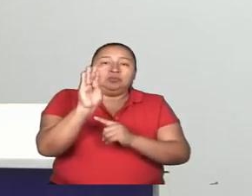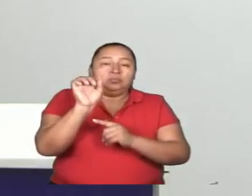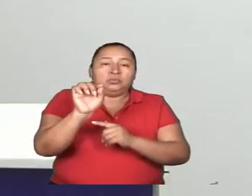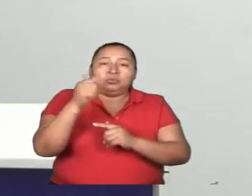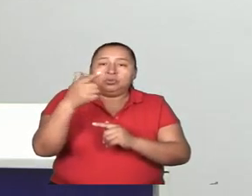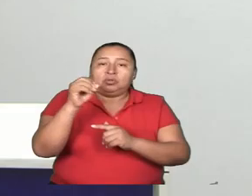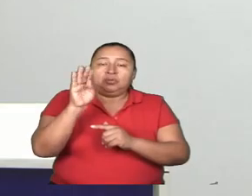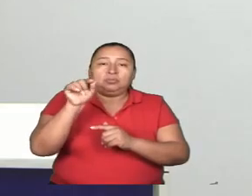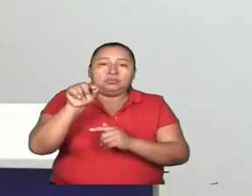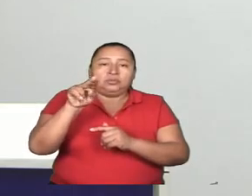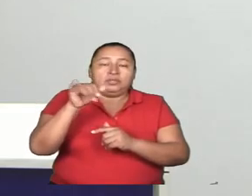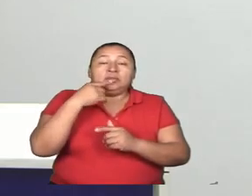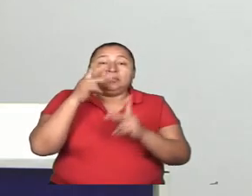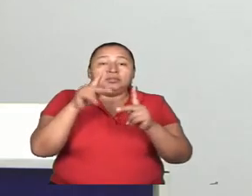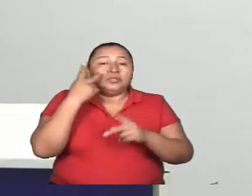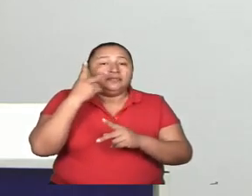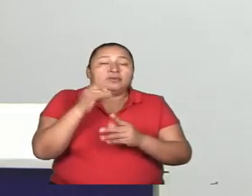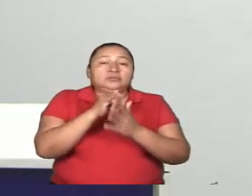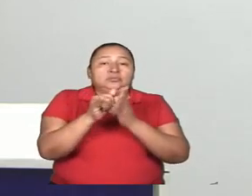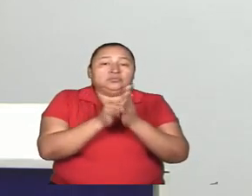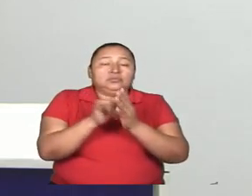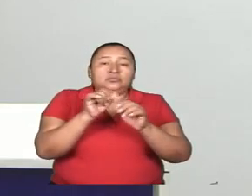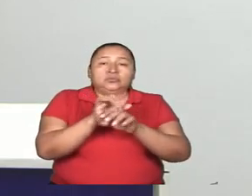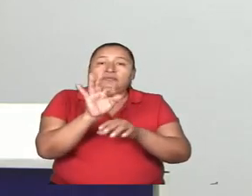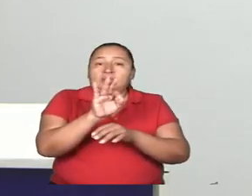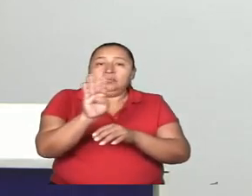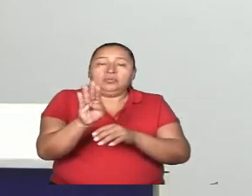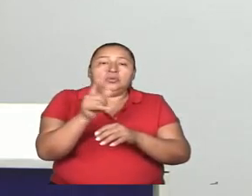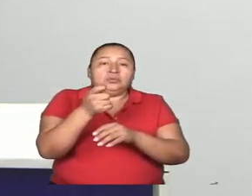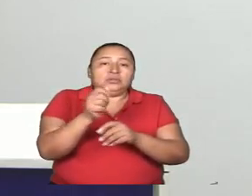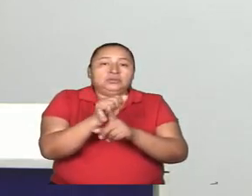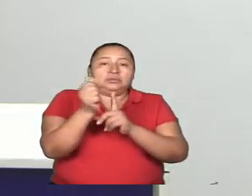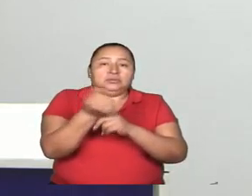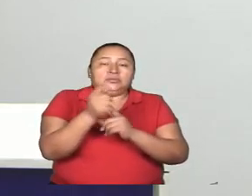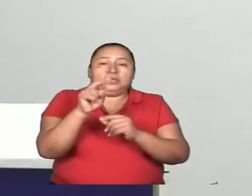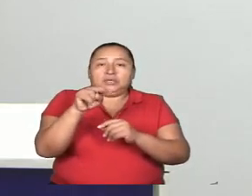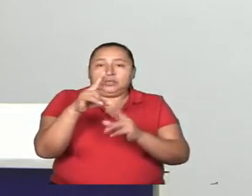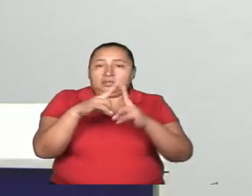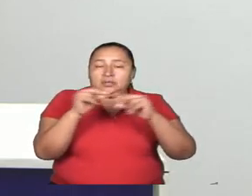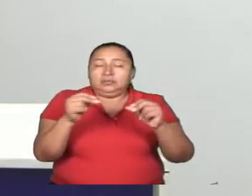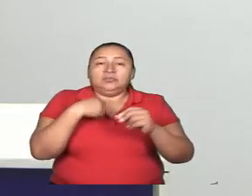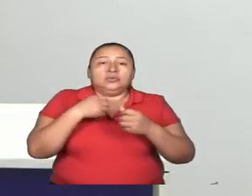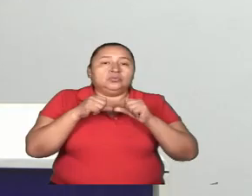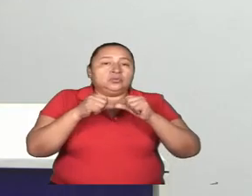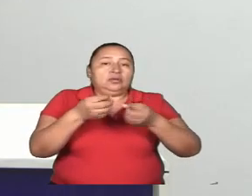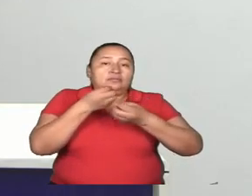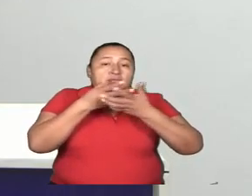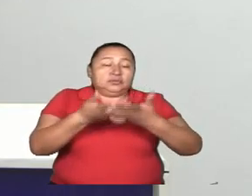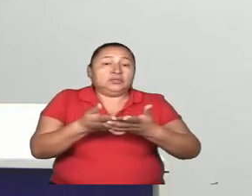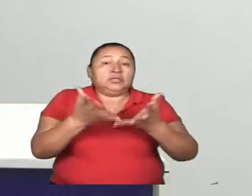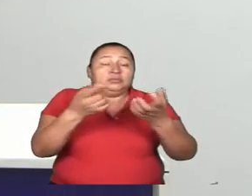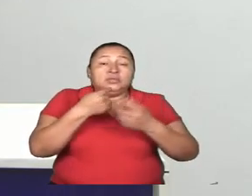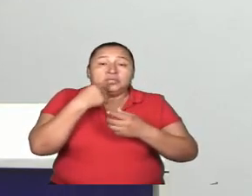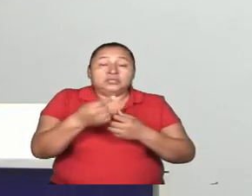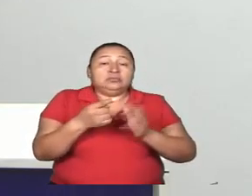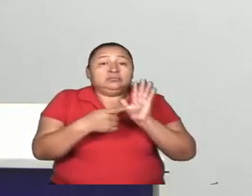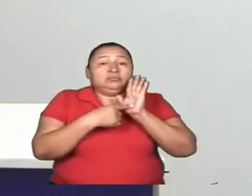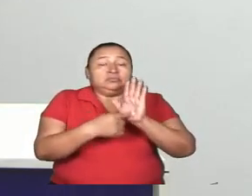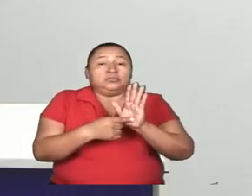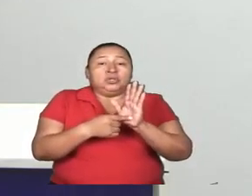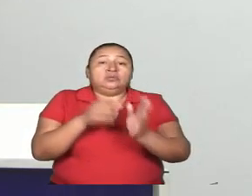www.asamblea.gob.ni y también a quienes nos están viendo a través de nuestra red social en Facebook, Canal Parlamentario Nicaragua. Continuamos con nuestras informaciones y queremos decirles que se ha presentado